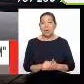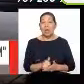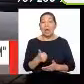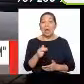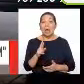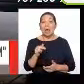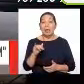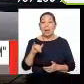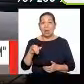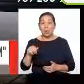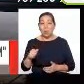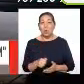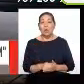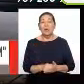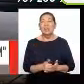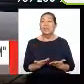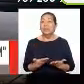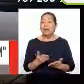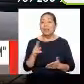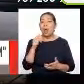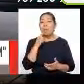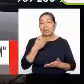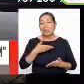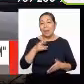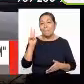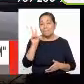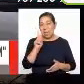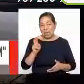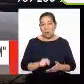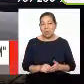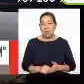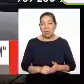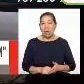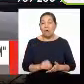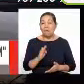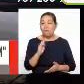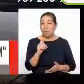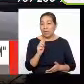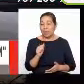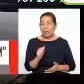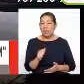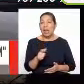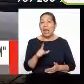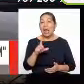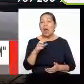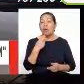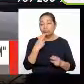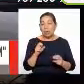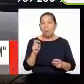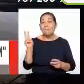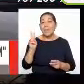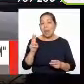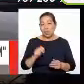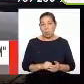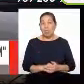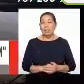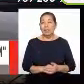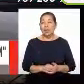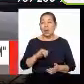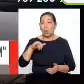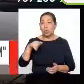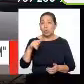Araujo, alias Wally, de nacionalidad venezolana. José Leonardo Fuentes Núñez, alias Leo, venezolano también.